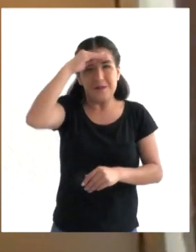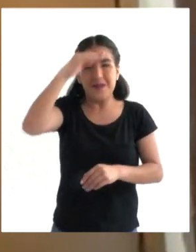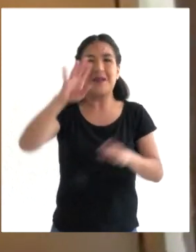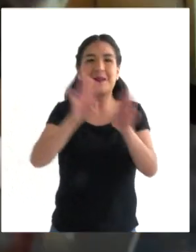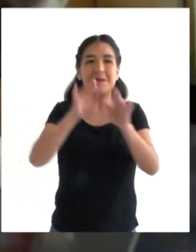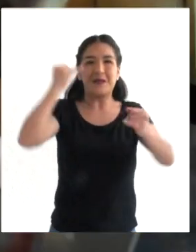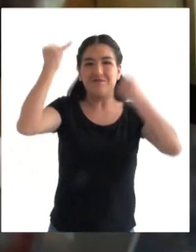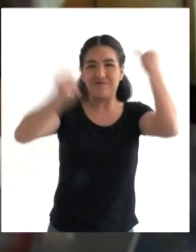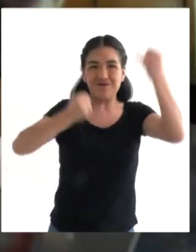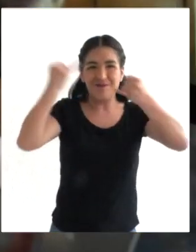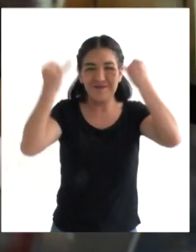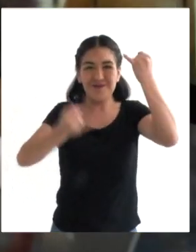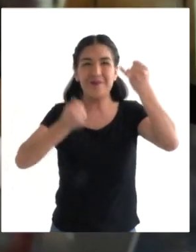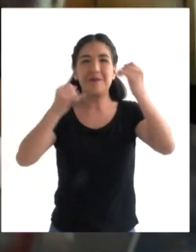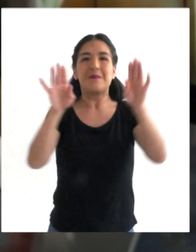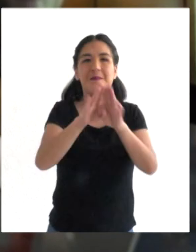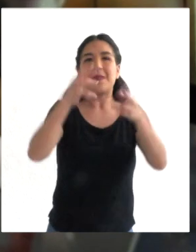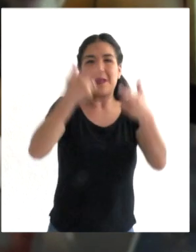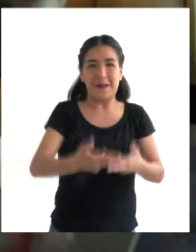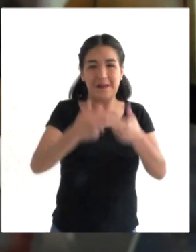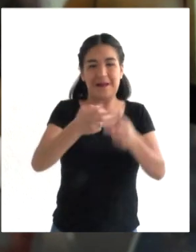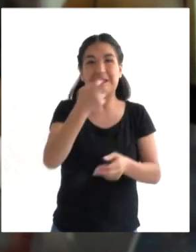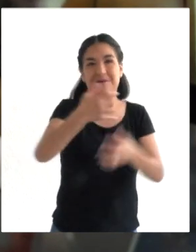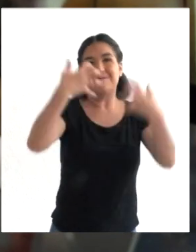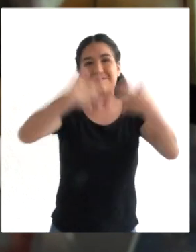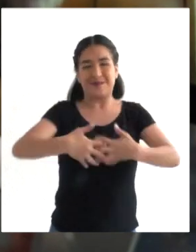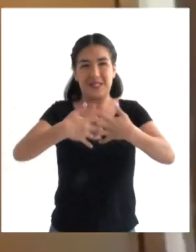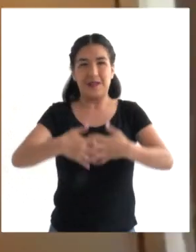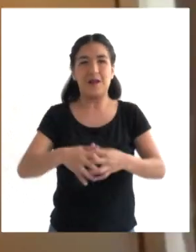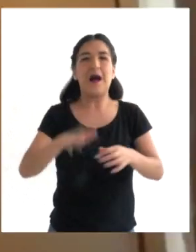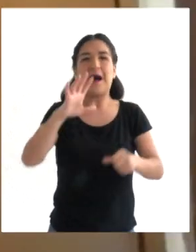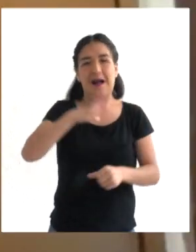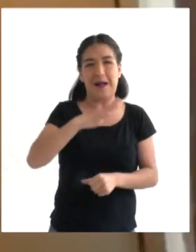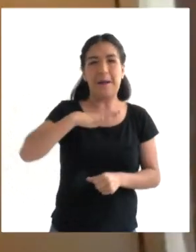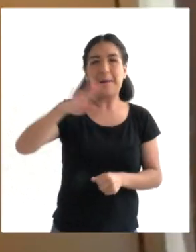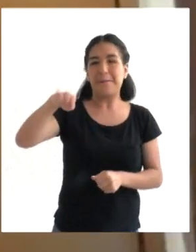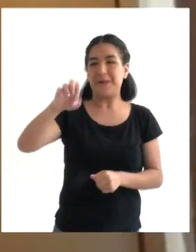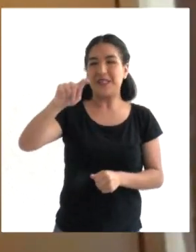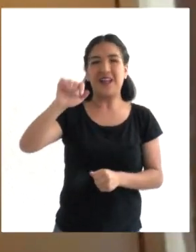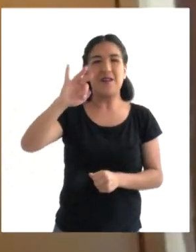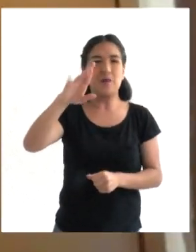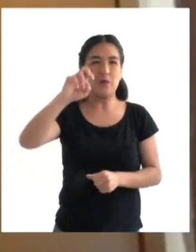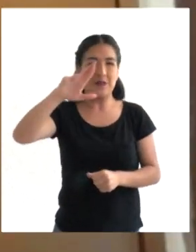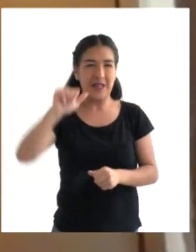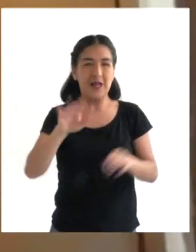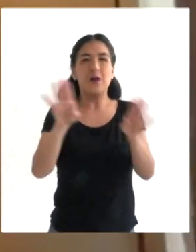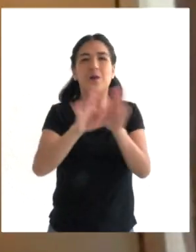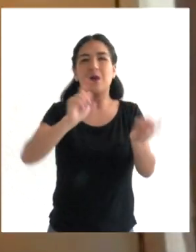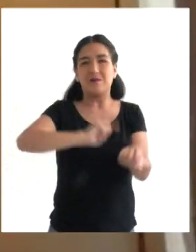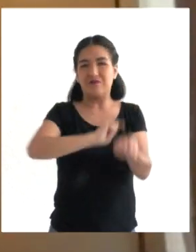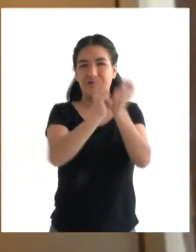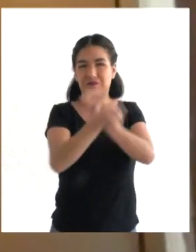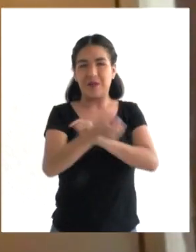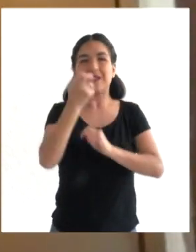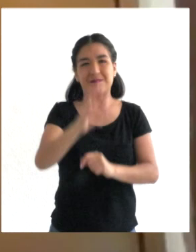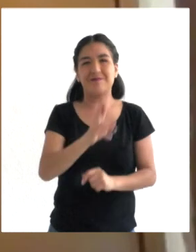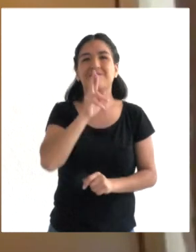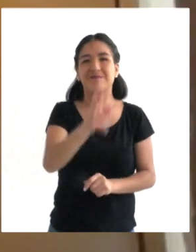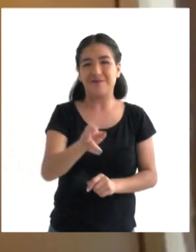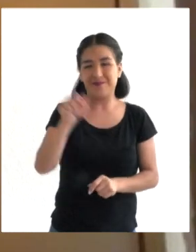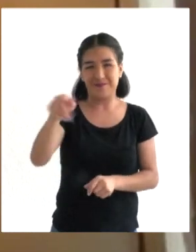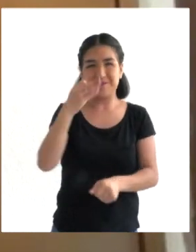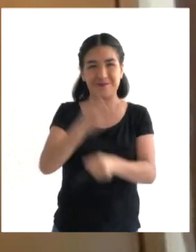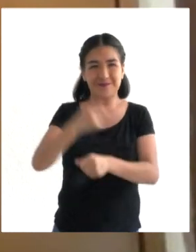y serían más redituables a la empresa. Hay una metáfora con la que terminaría de contestar esta